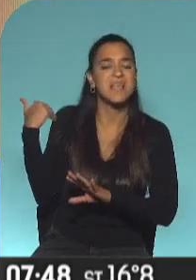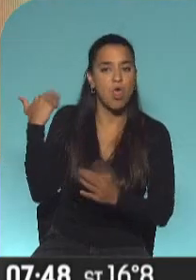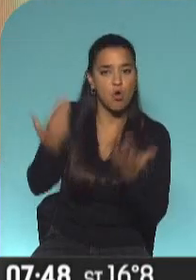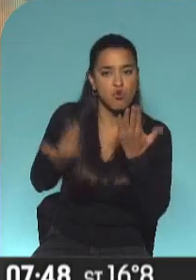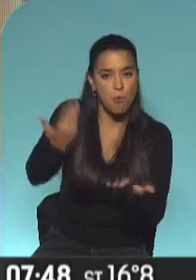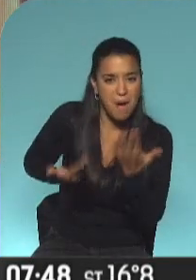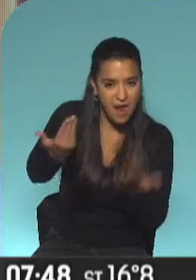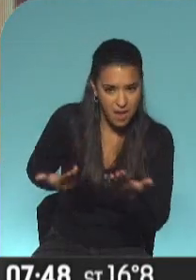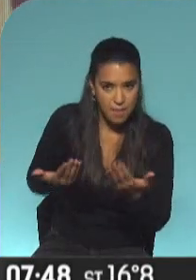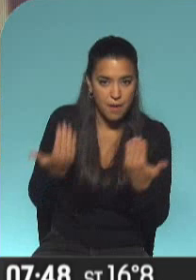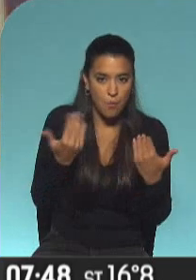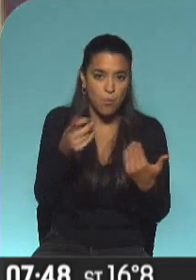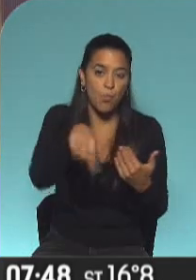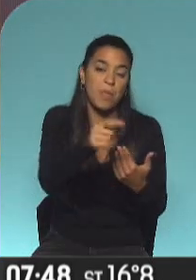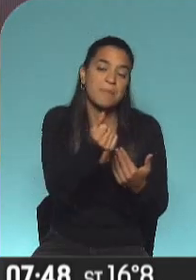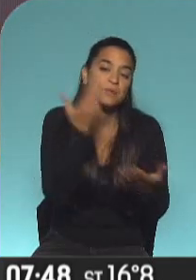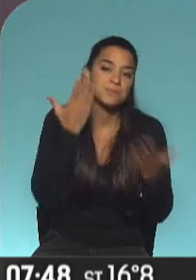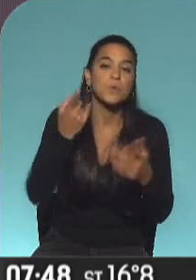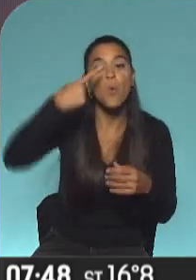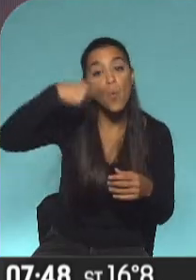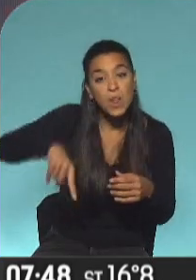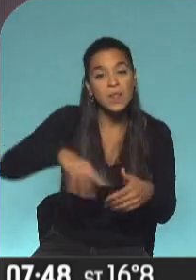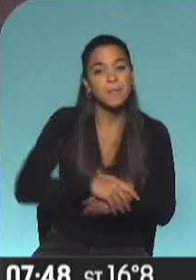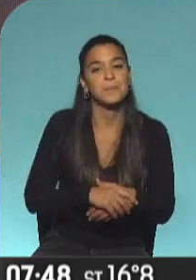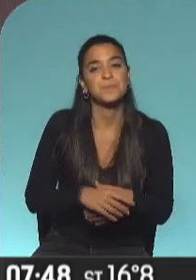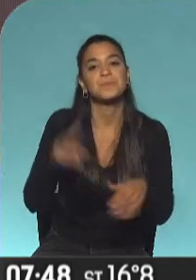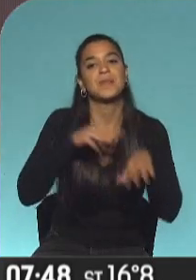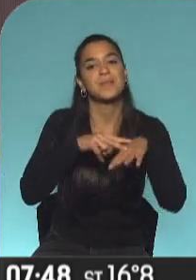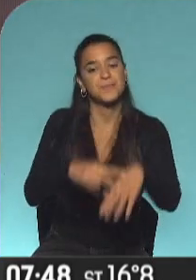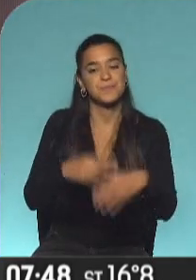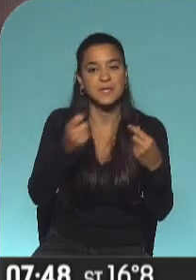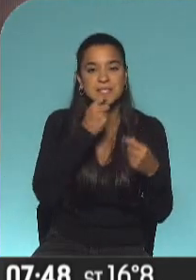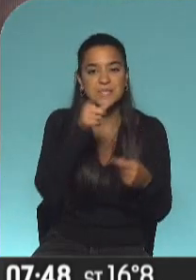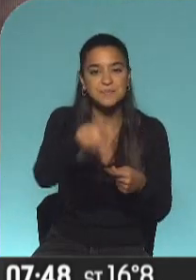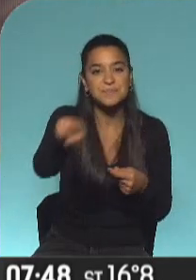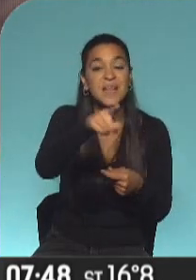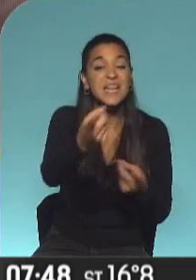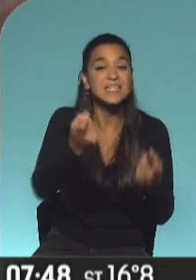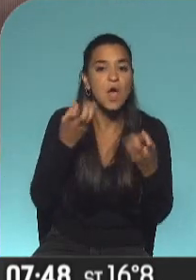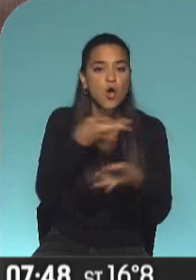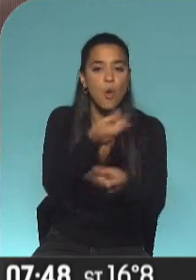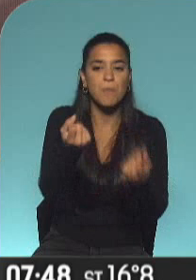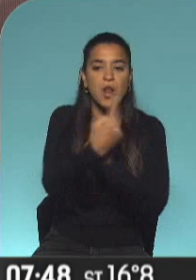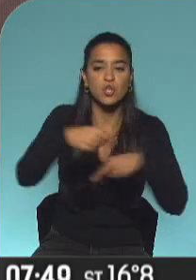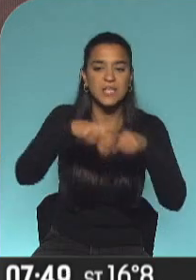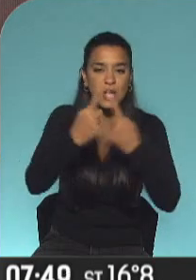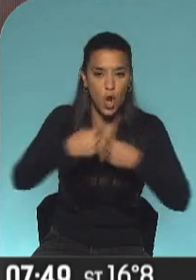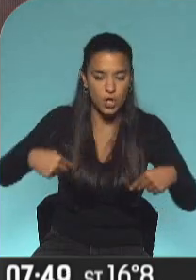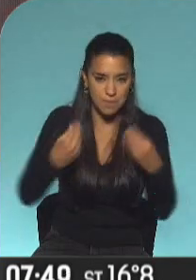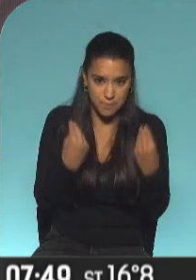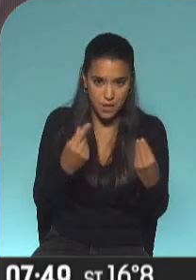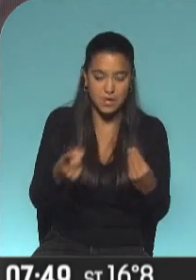pueda comparar. Y por último, recomendamos para el que necesite comprar cosas de tecnología.